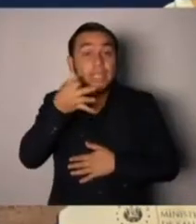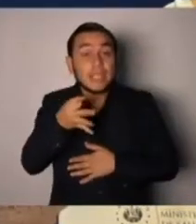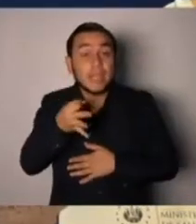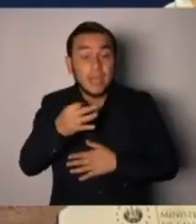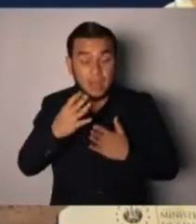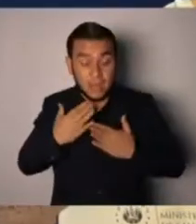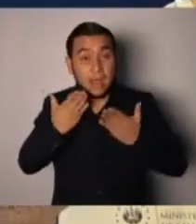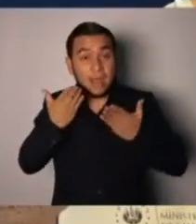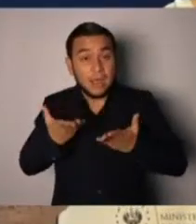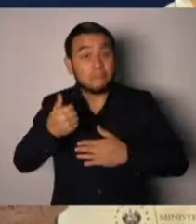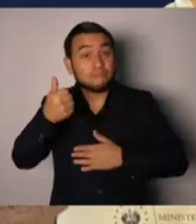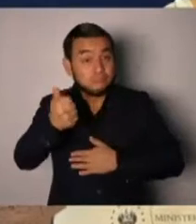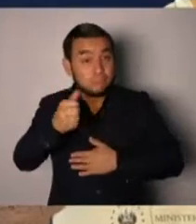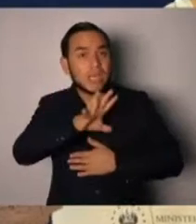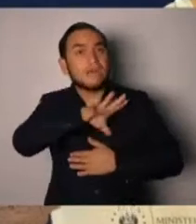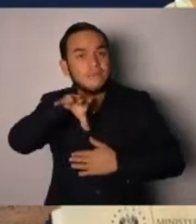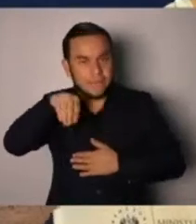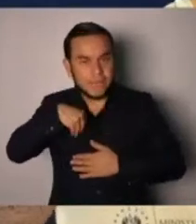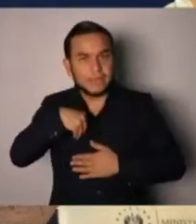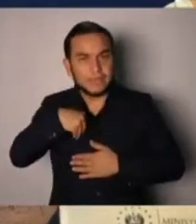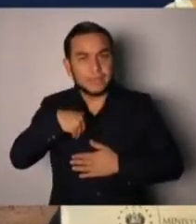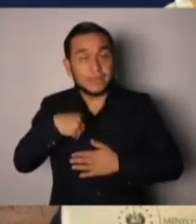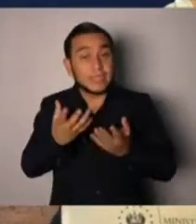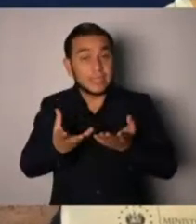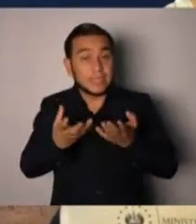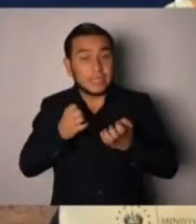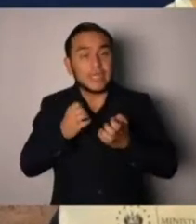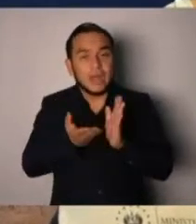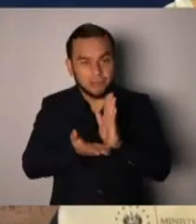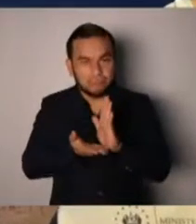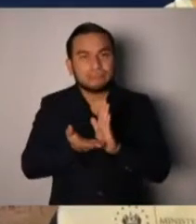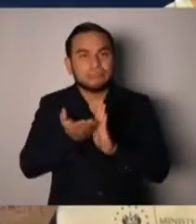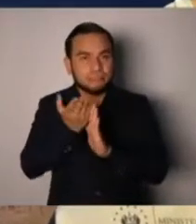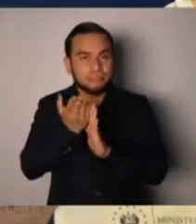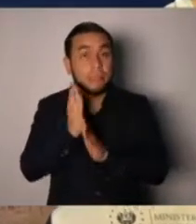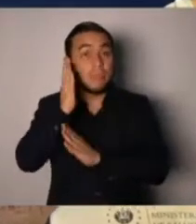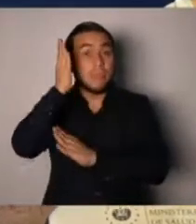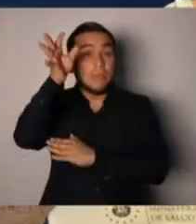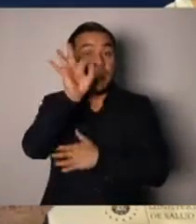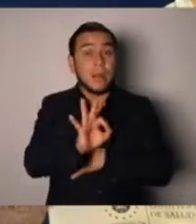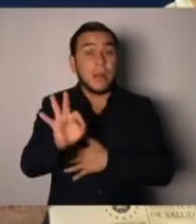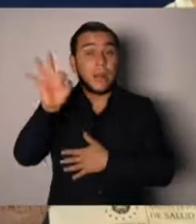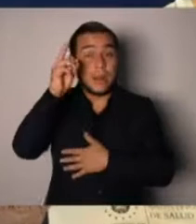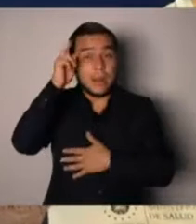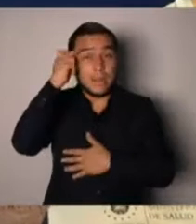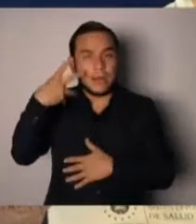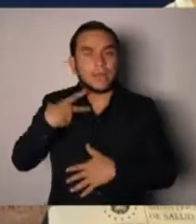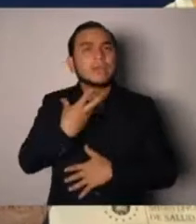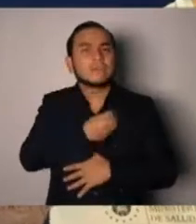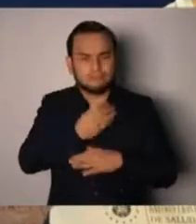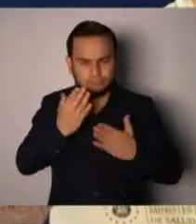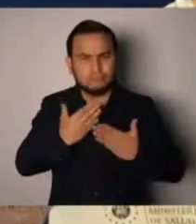para ellos y sus familias quiere salir adelante y eso son los que nosotros les traemos